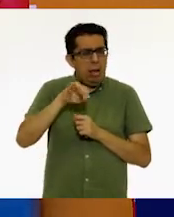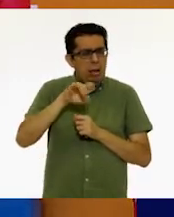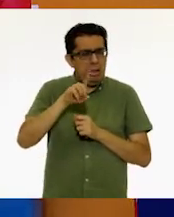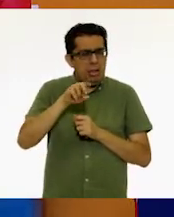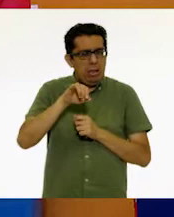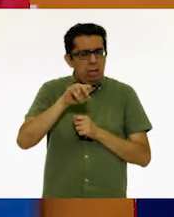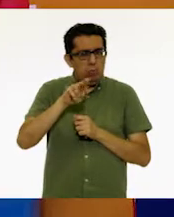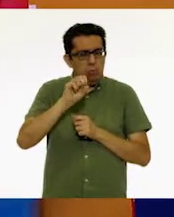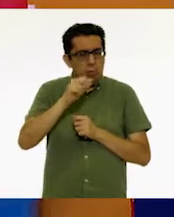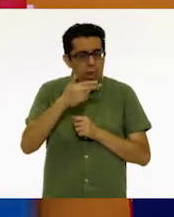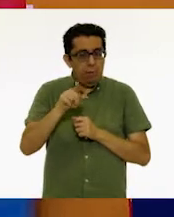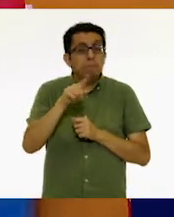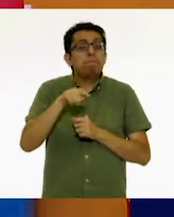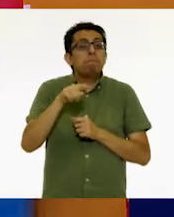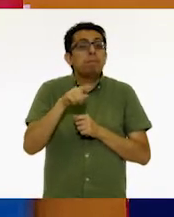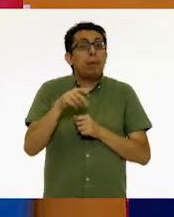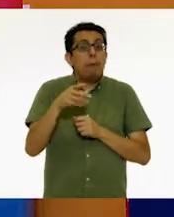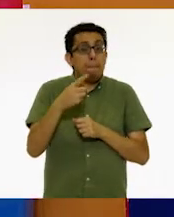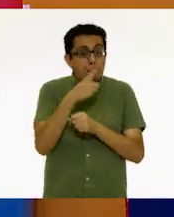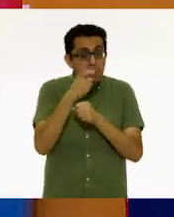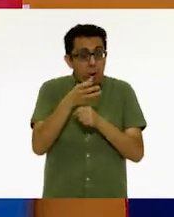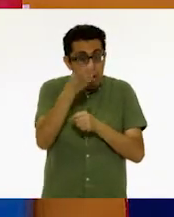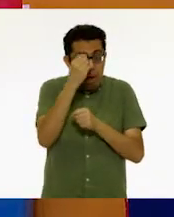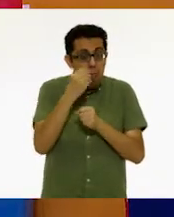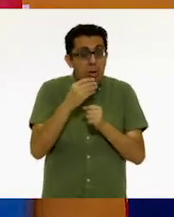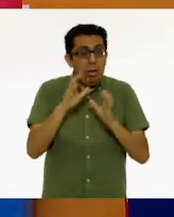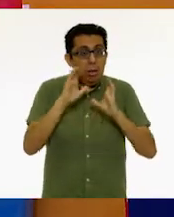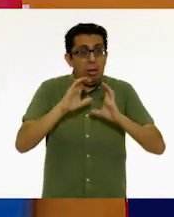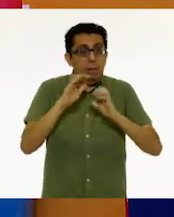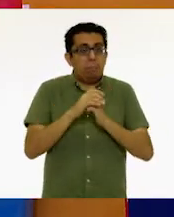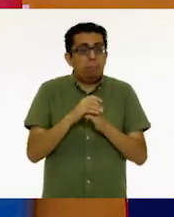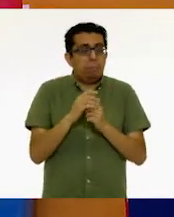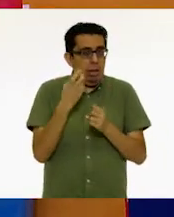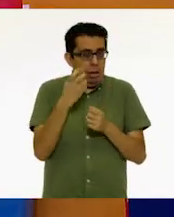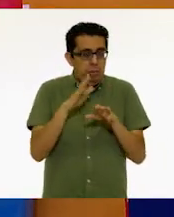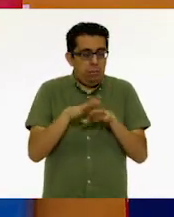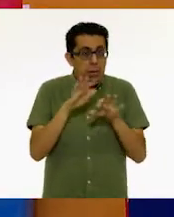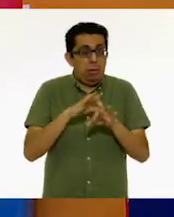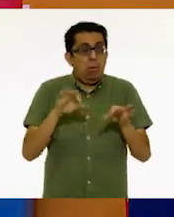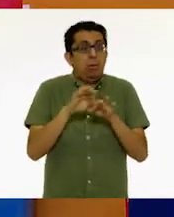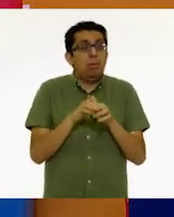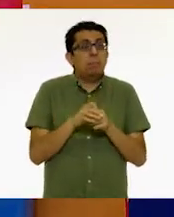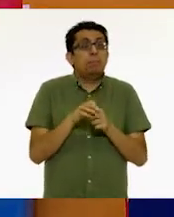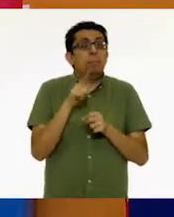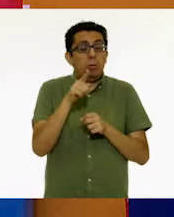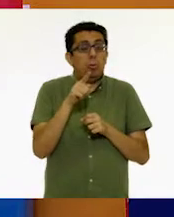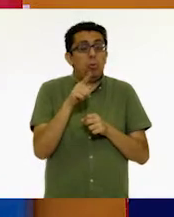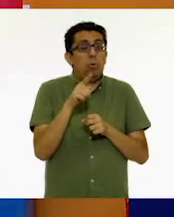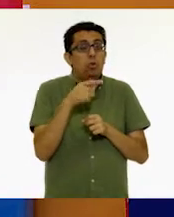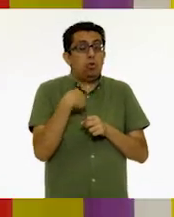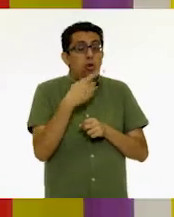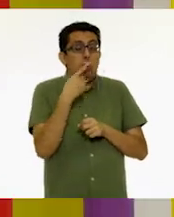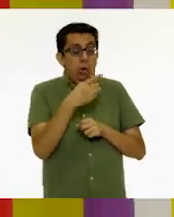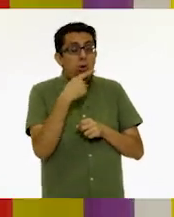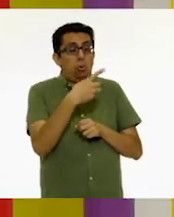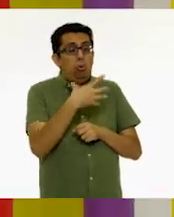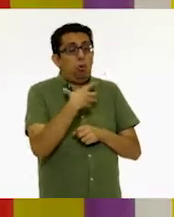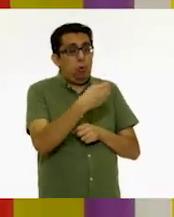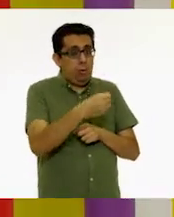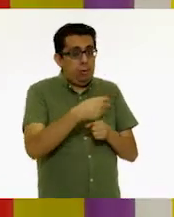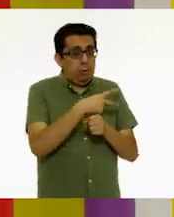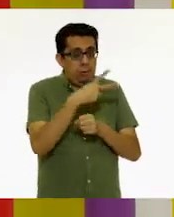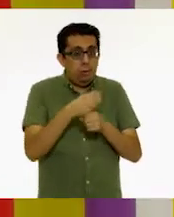Entonces vamos a aprendernos la canción primero. Ajá. Primero, antes que nada. Muy bien. Vas a repetir después de mí. Sí, maestra. ¿Dudas?